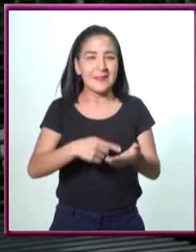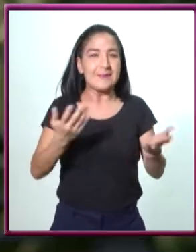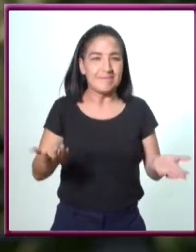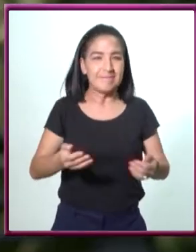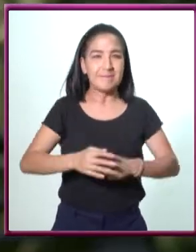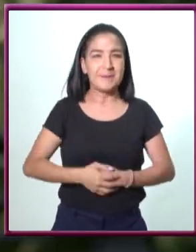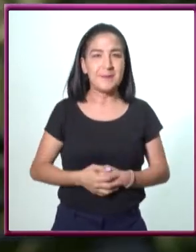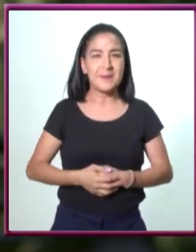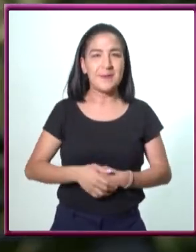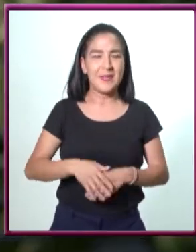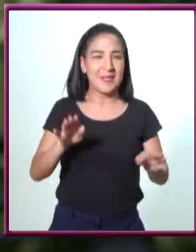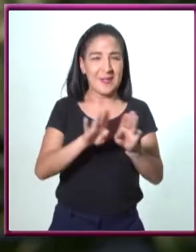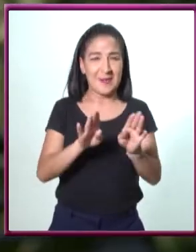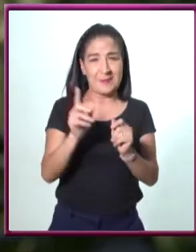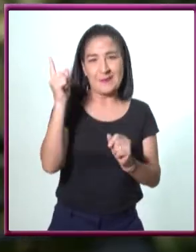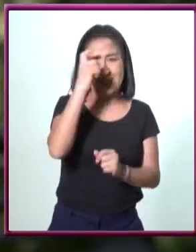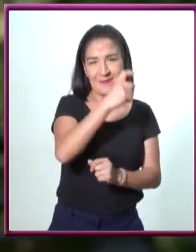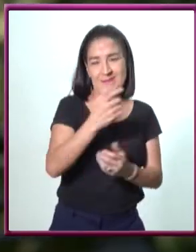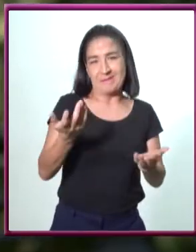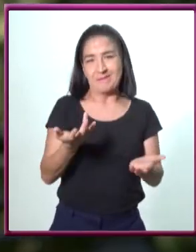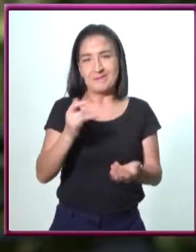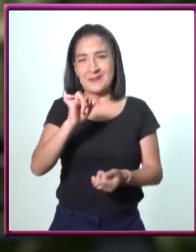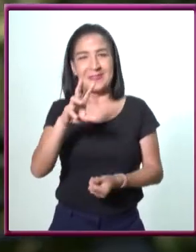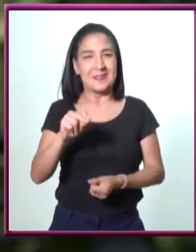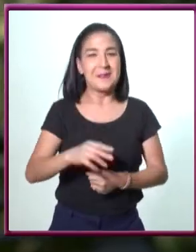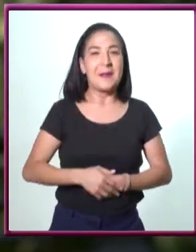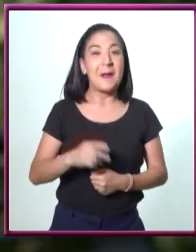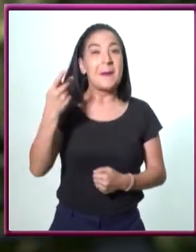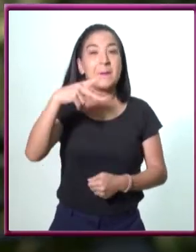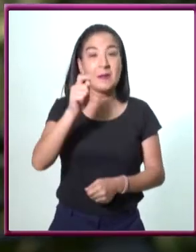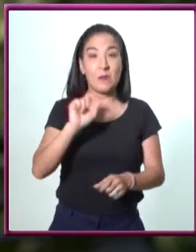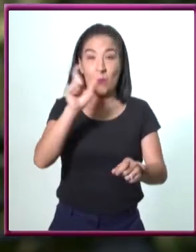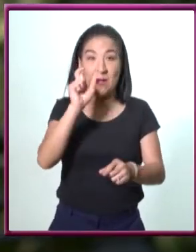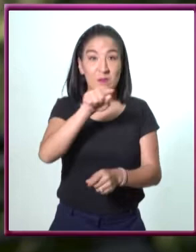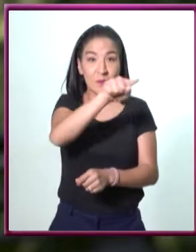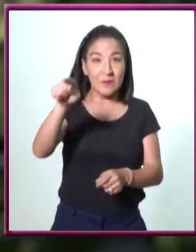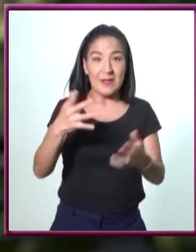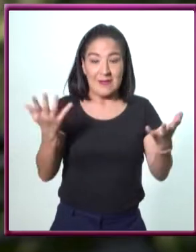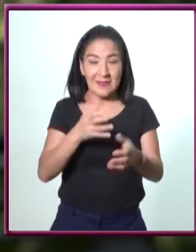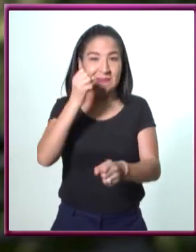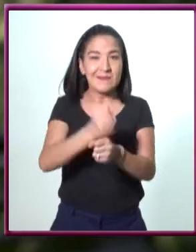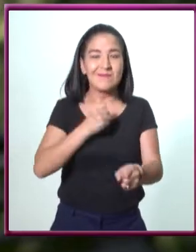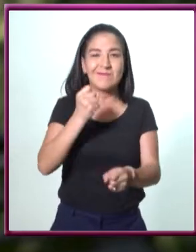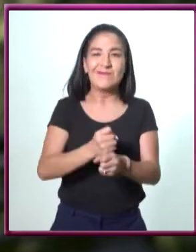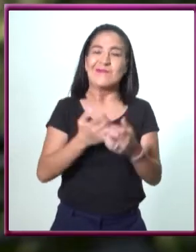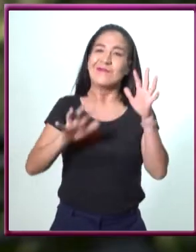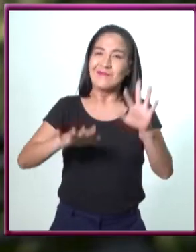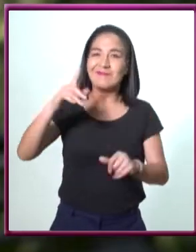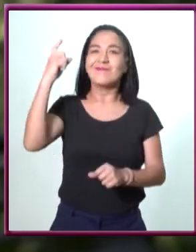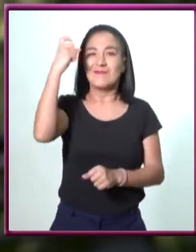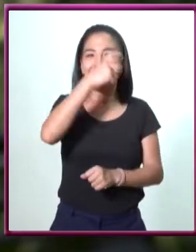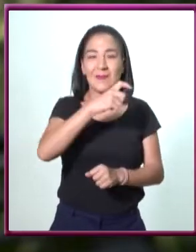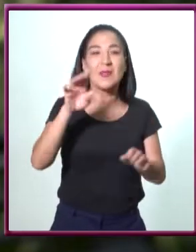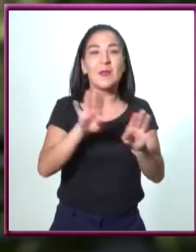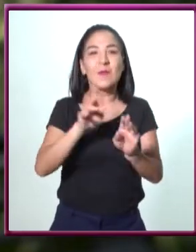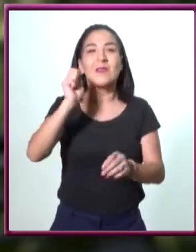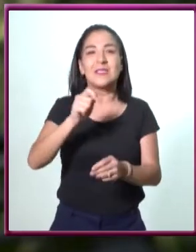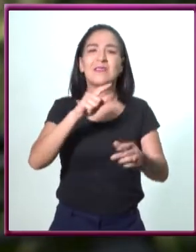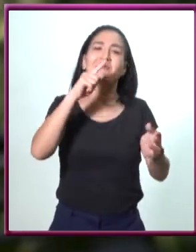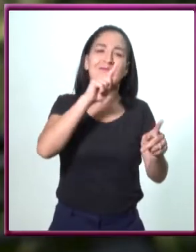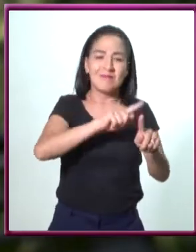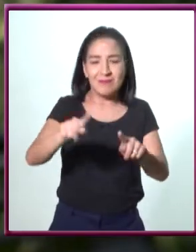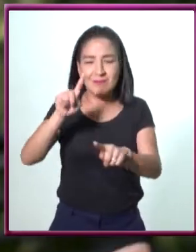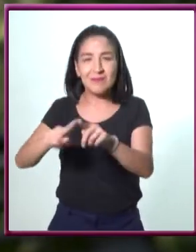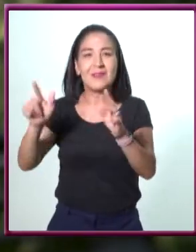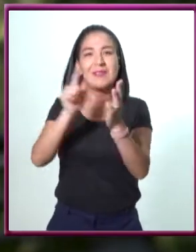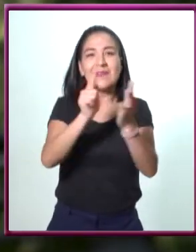creemos. No suena tan difícil, ¿verdad? Pero en la práctica a veces resulta complicado. Se han escrito miles